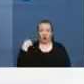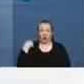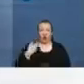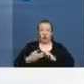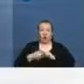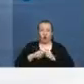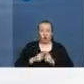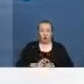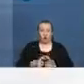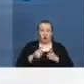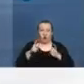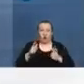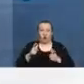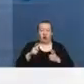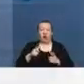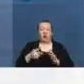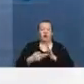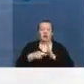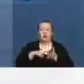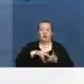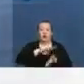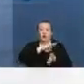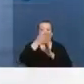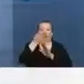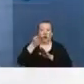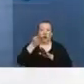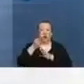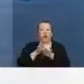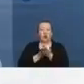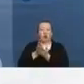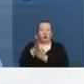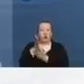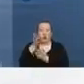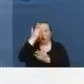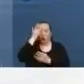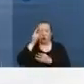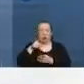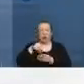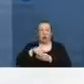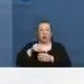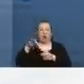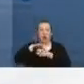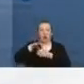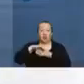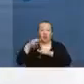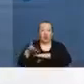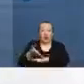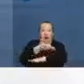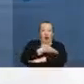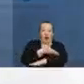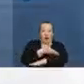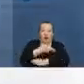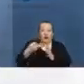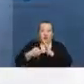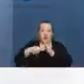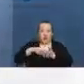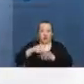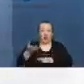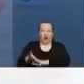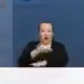qué es la muerte cruzada las elecciones anticipadas mucho esto hemos entendido eso y a los que